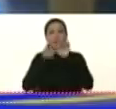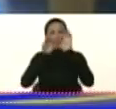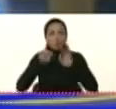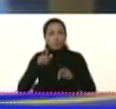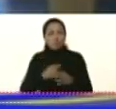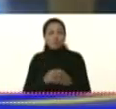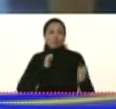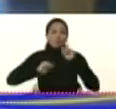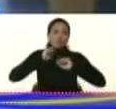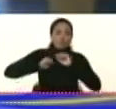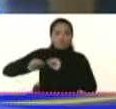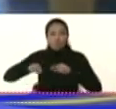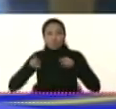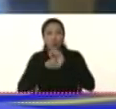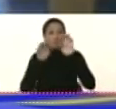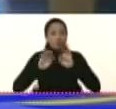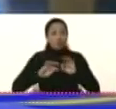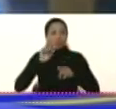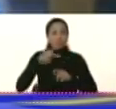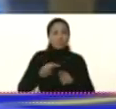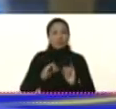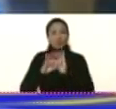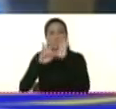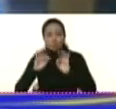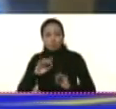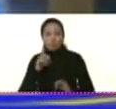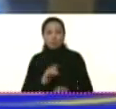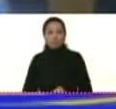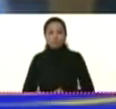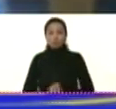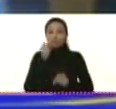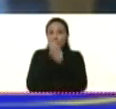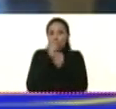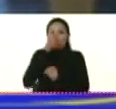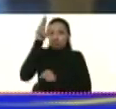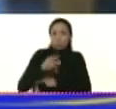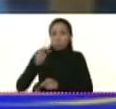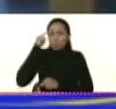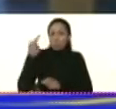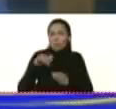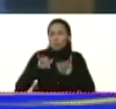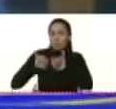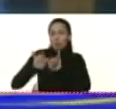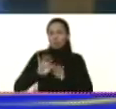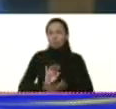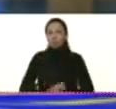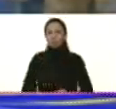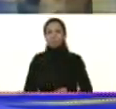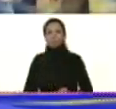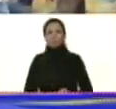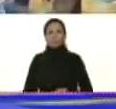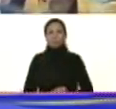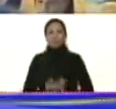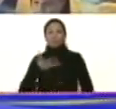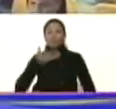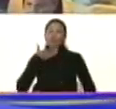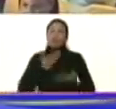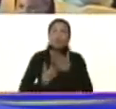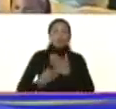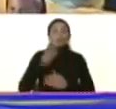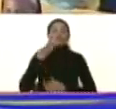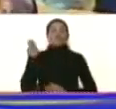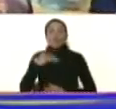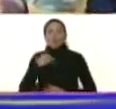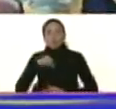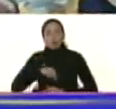sus movilizaciones en las calles, por su trabajo diario. Le doy las gracias a la